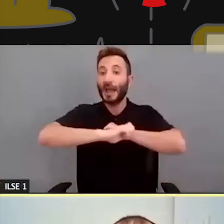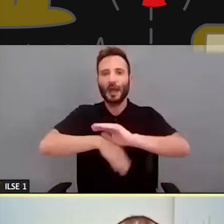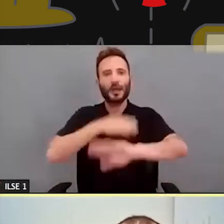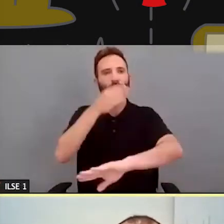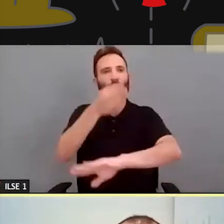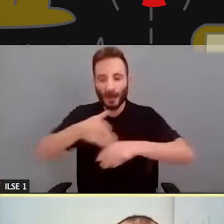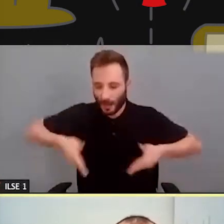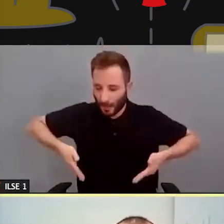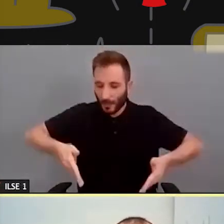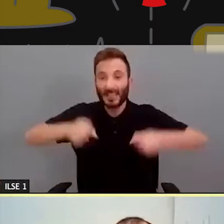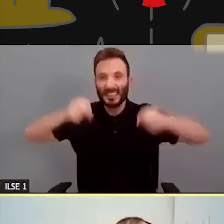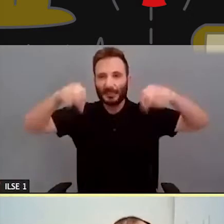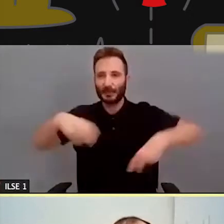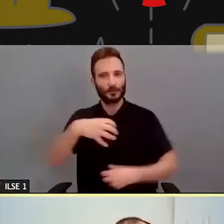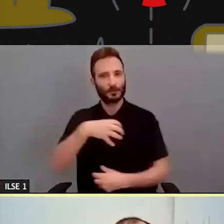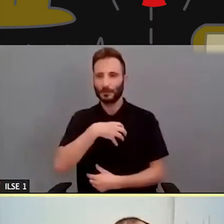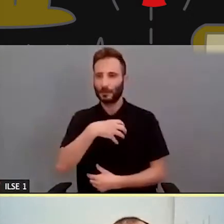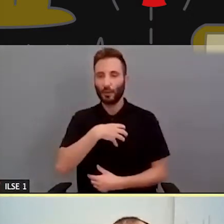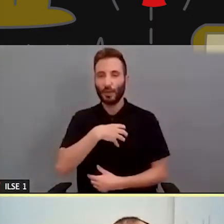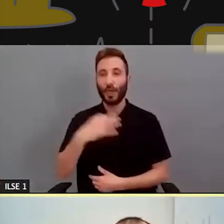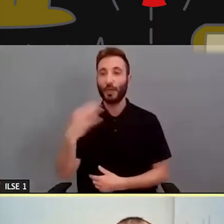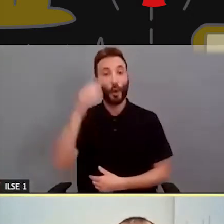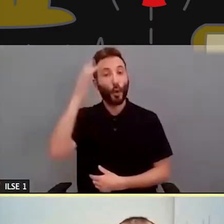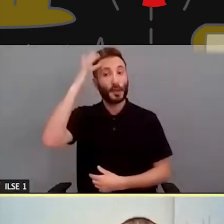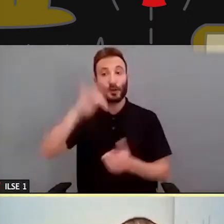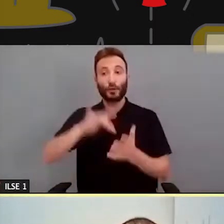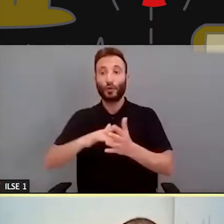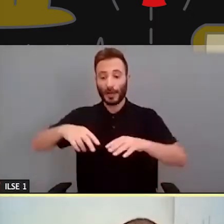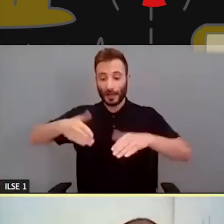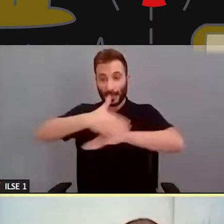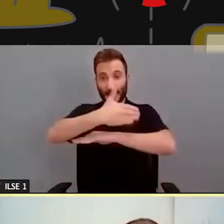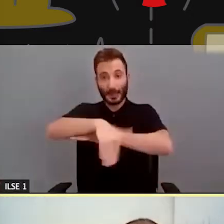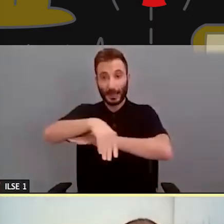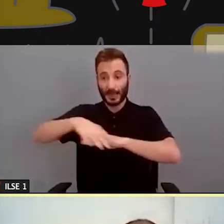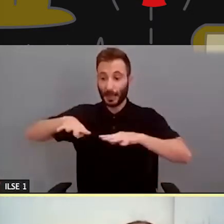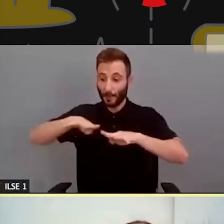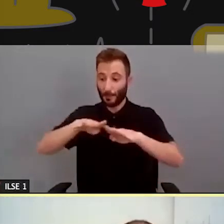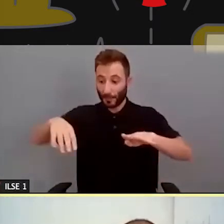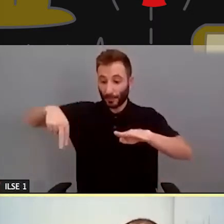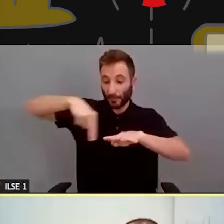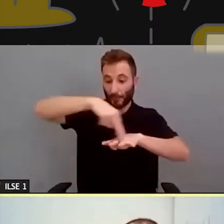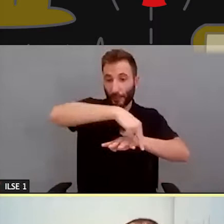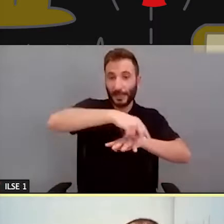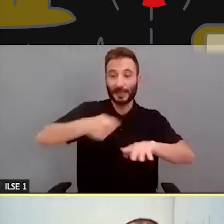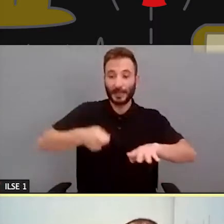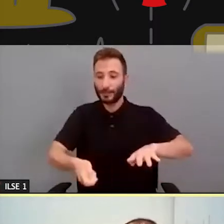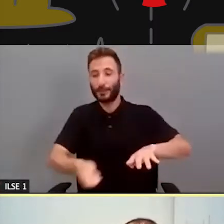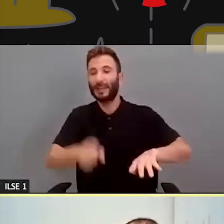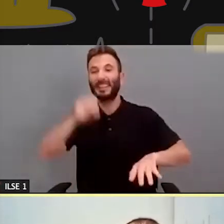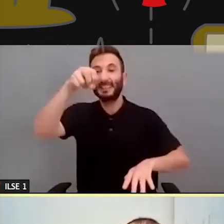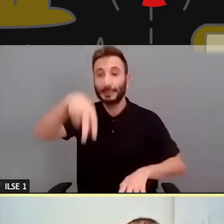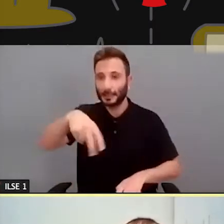pensar que haya un paso de peatones sin encaminadores. En este momento, en el